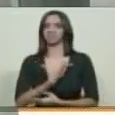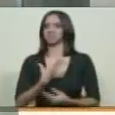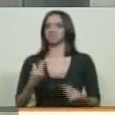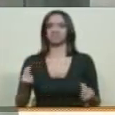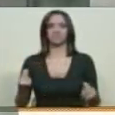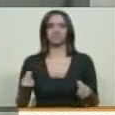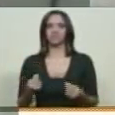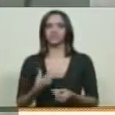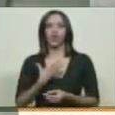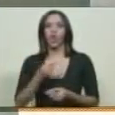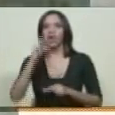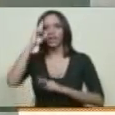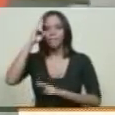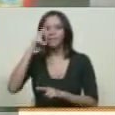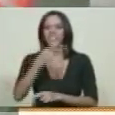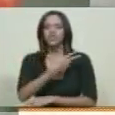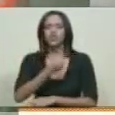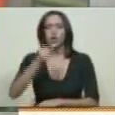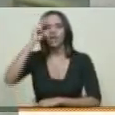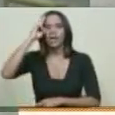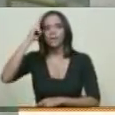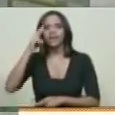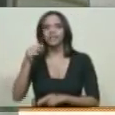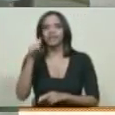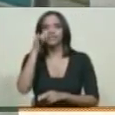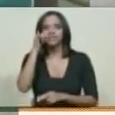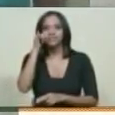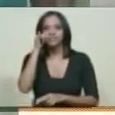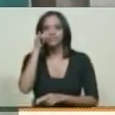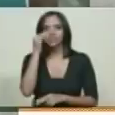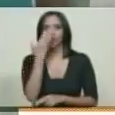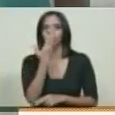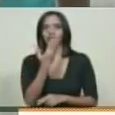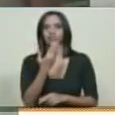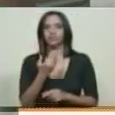nos encontramos en este momento? No respetan. Díselo a la cámara.